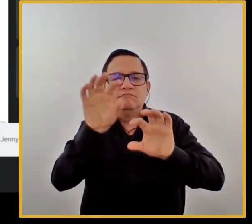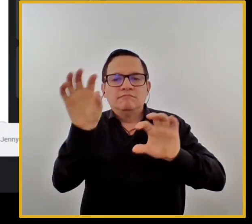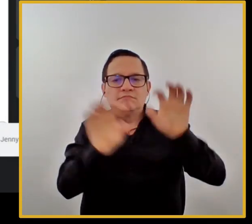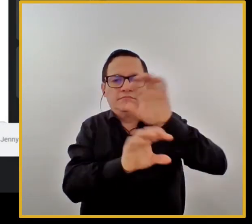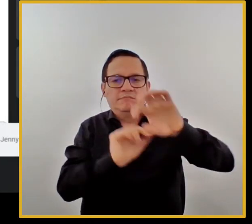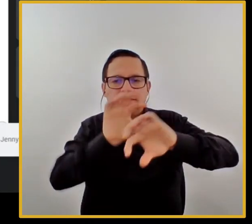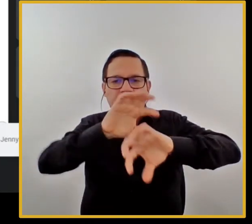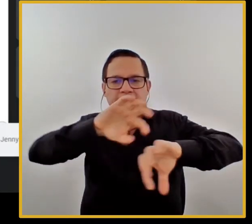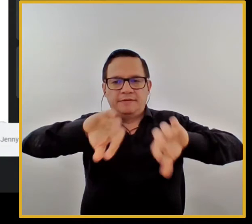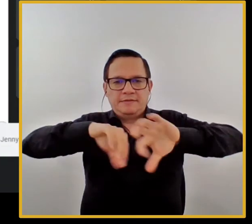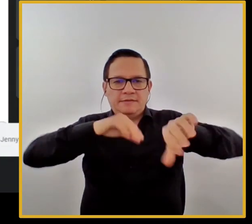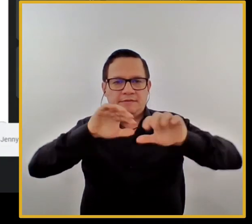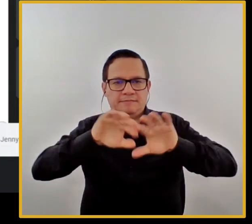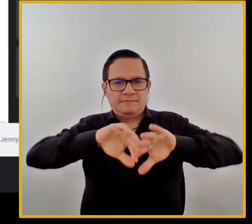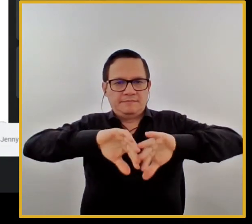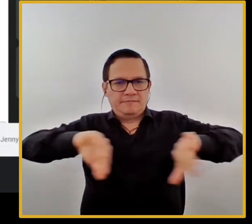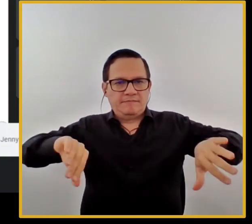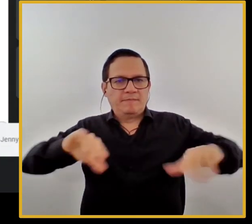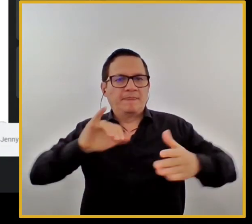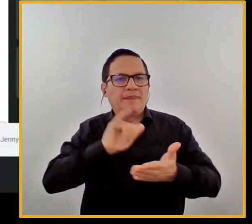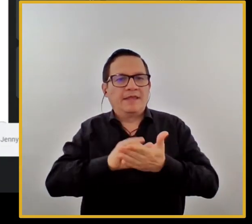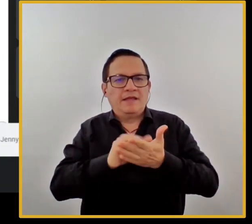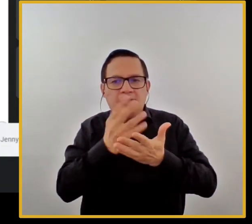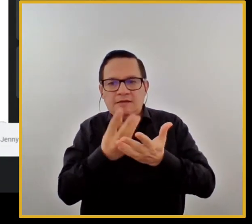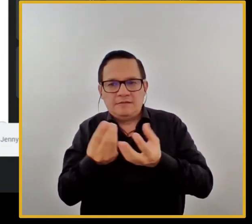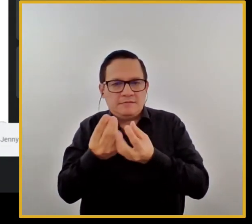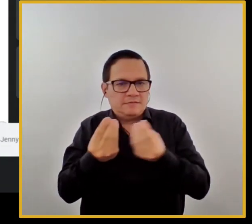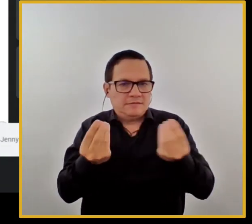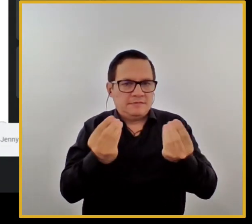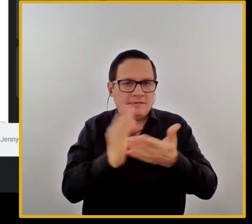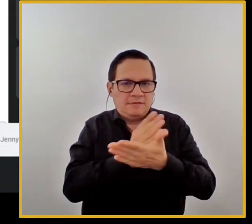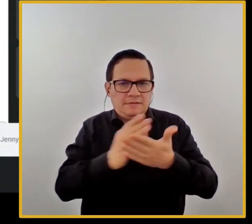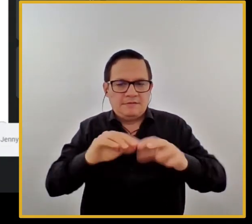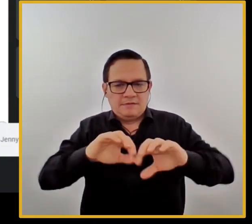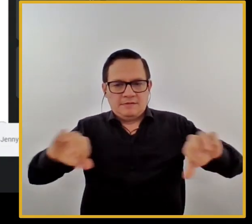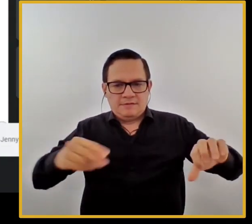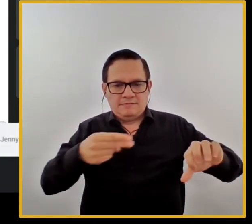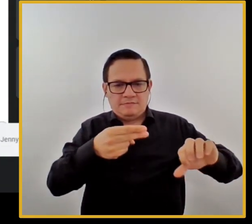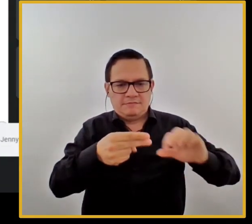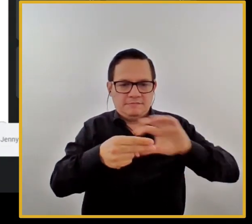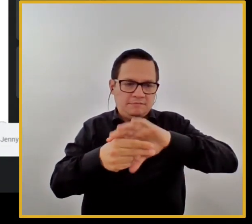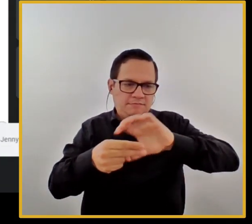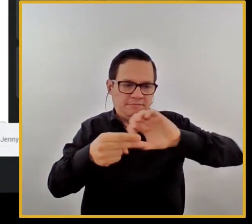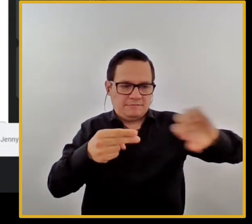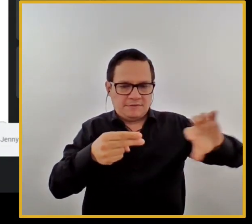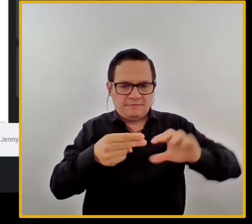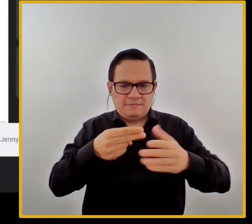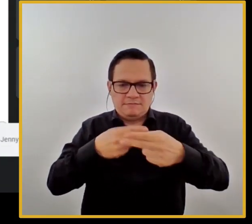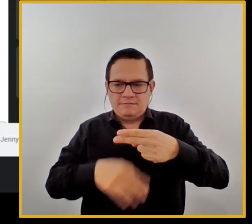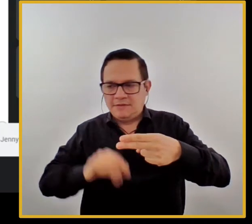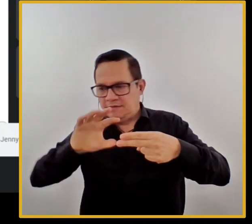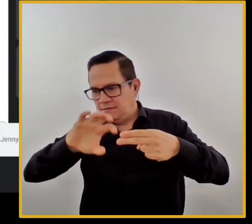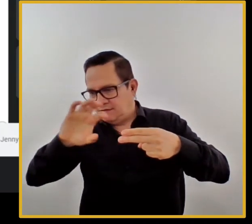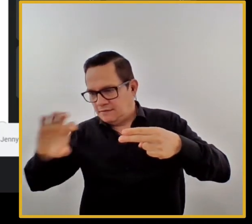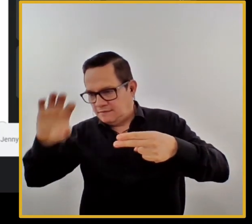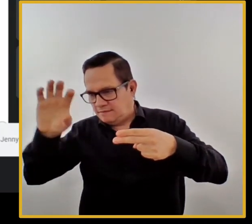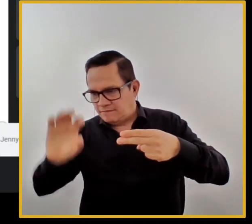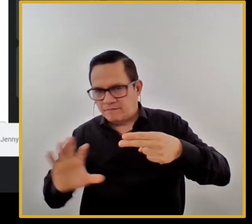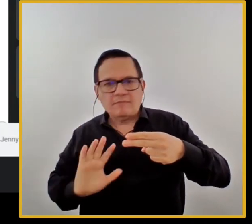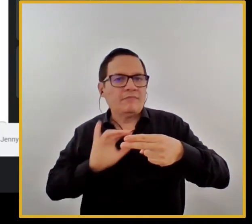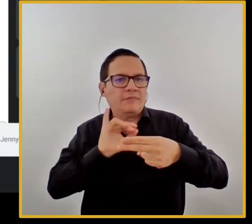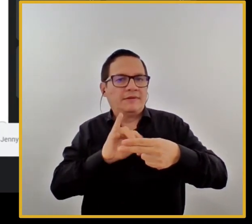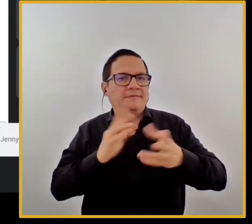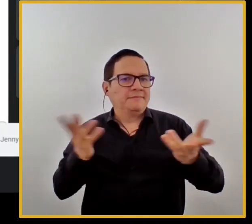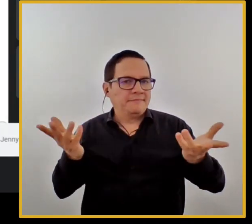allí y lo importante es que quedan allí agrupados esos dos términos. Pero usted, por ejemplo, me dice, yo puedo dejar,